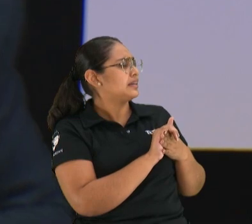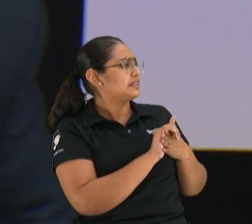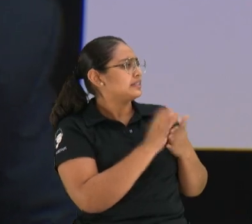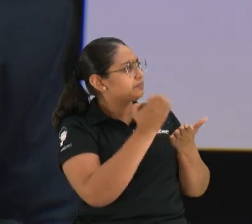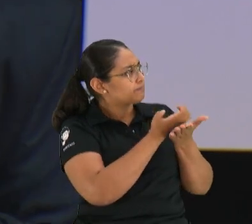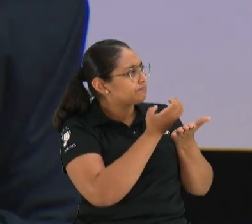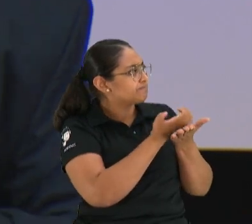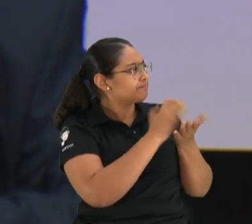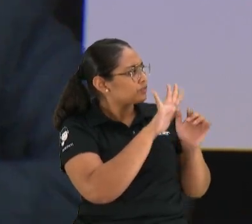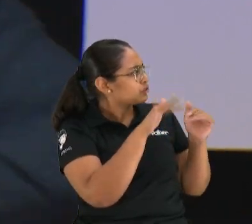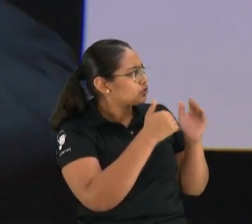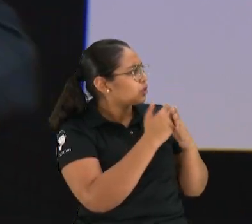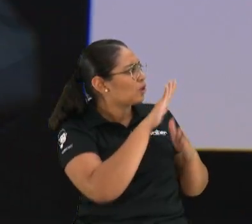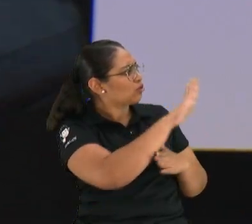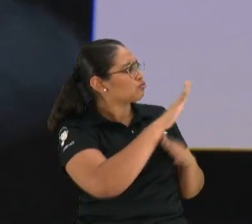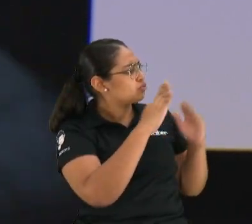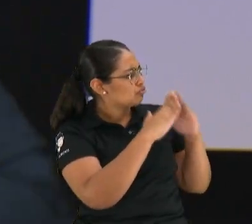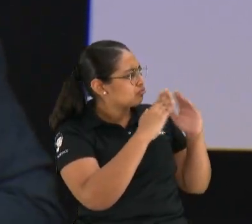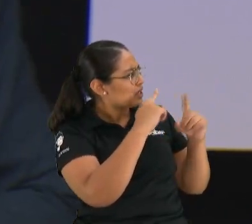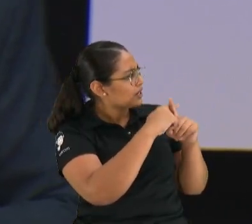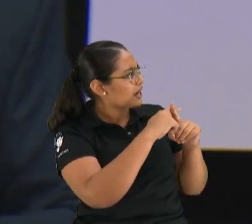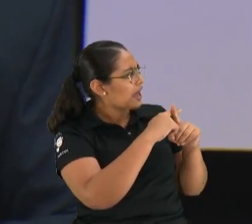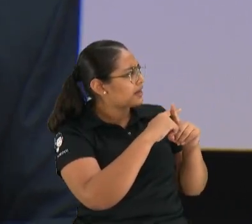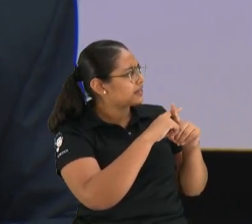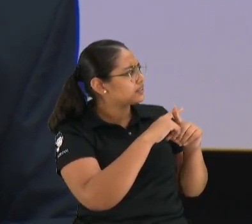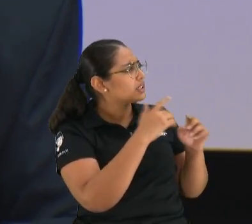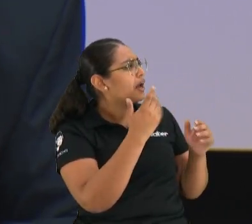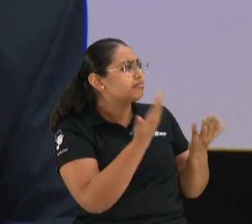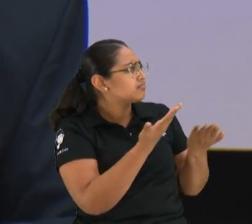operar de nuestra iglesia y le abrimos el corazón entero